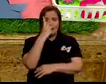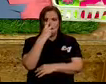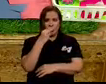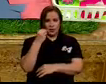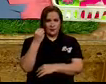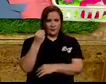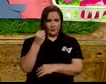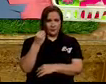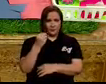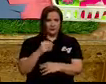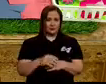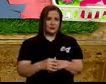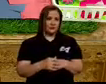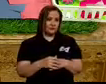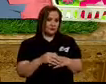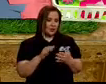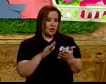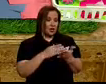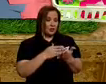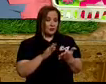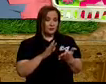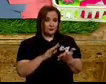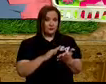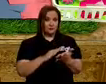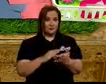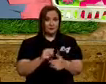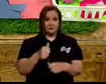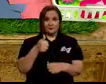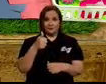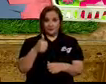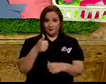¿Ok? Aquí va. Muy bien.